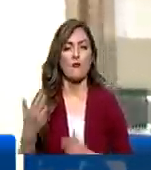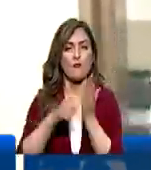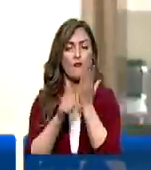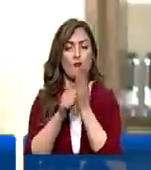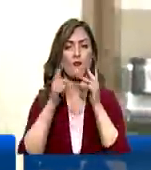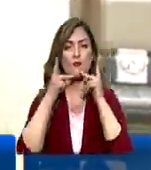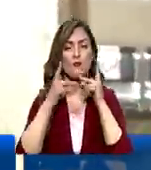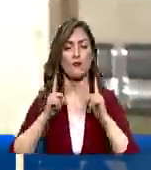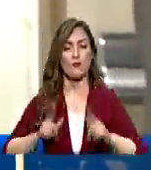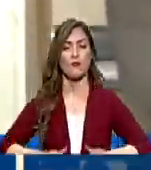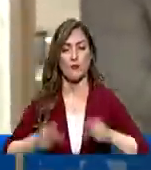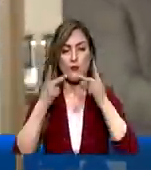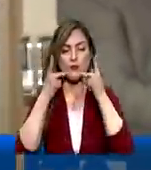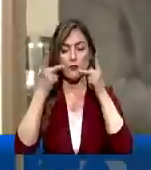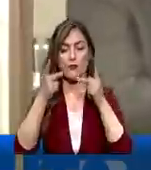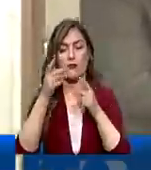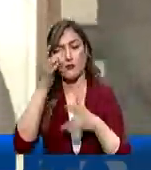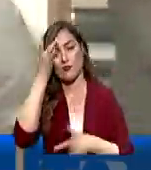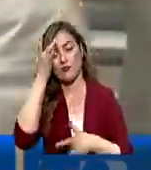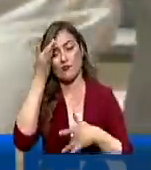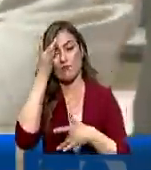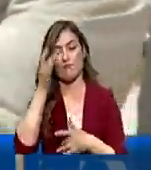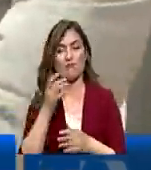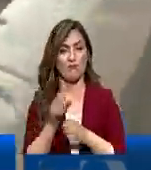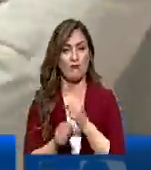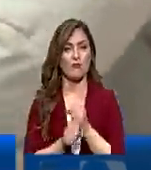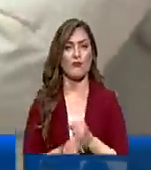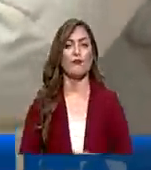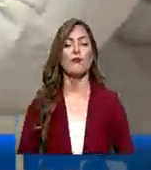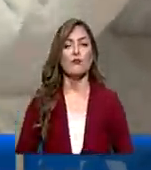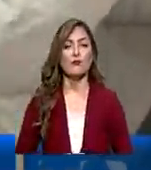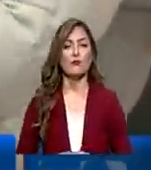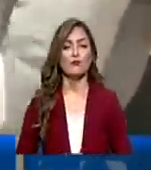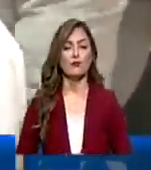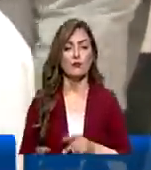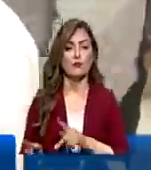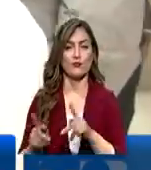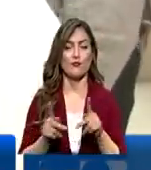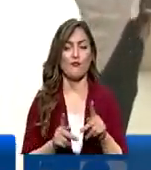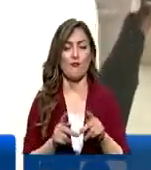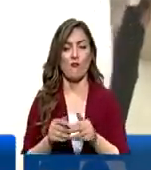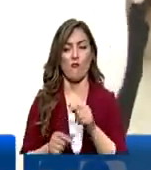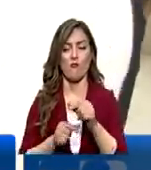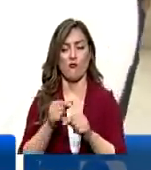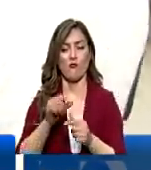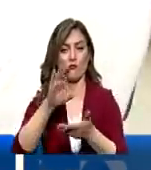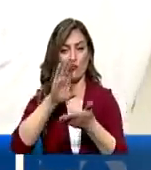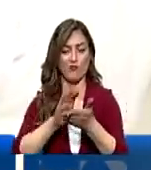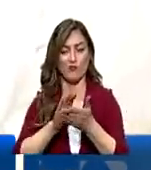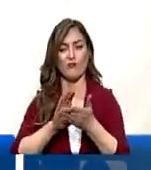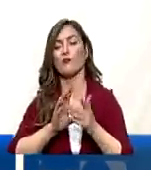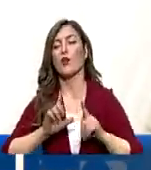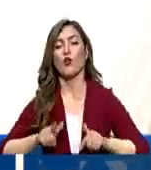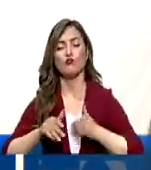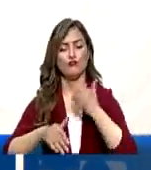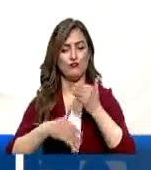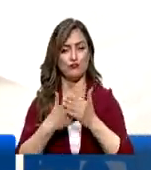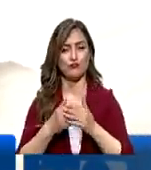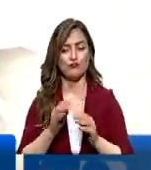Salud Pública, pues de acuerdo a las patologías, de acuerdo a las edades, pues se va planificando el biológico y todos los centros de salud pues tienen todos los